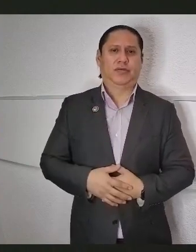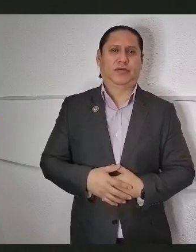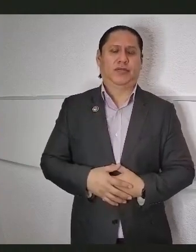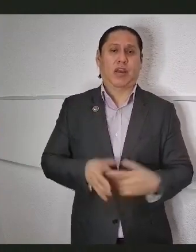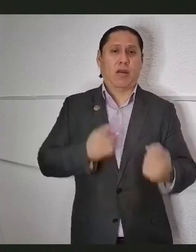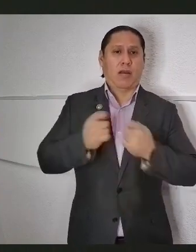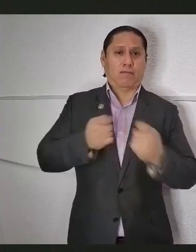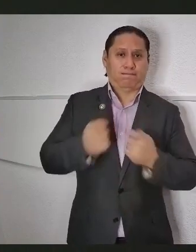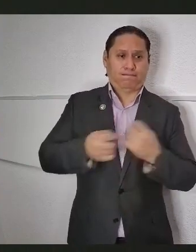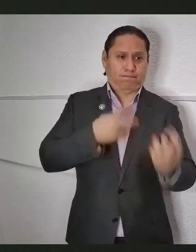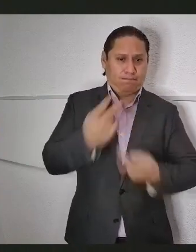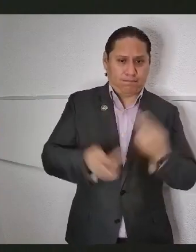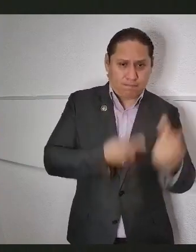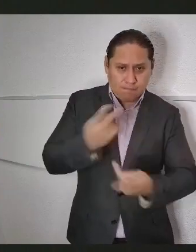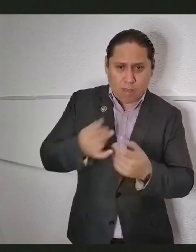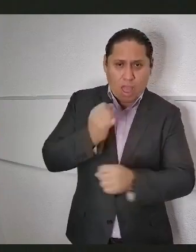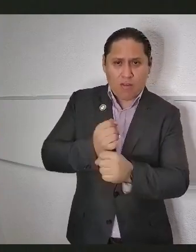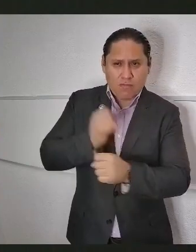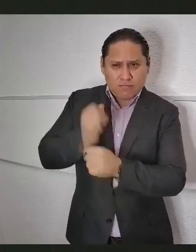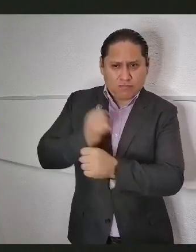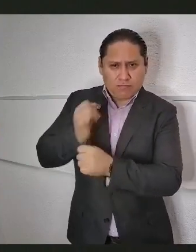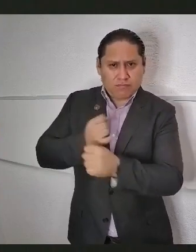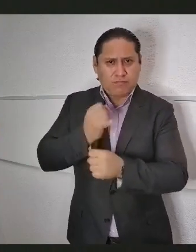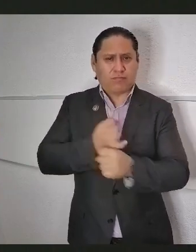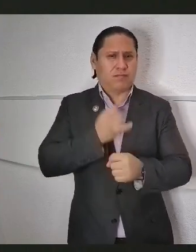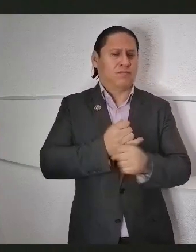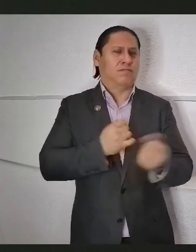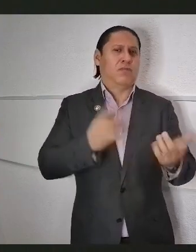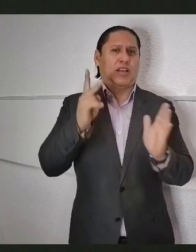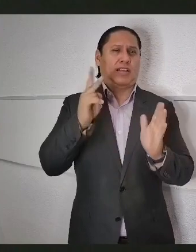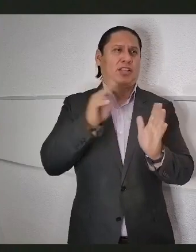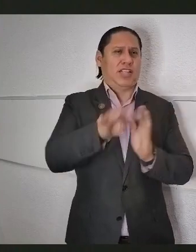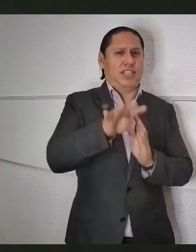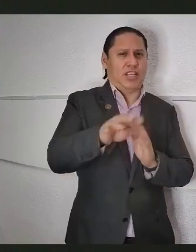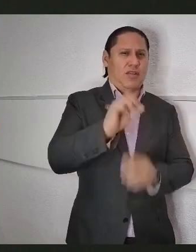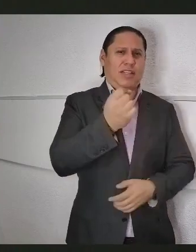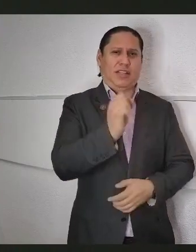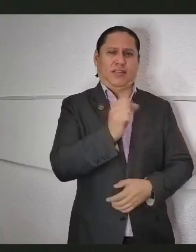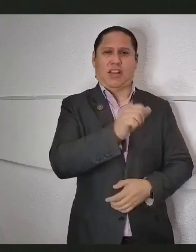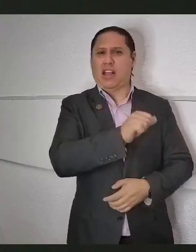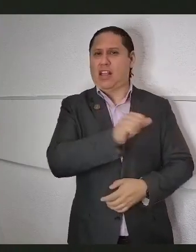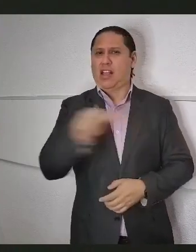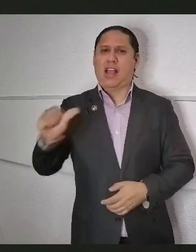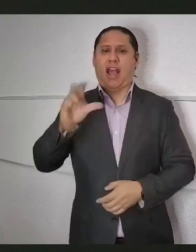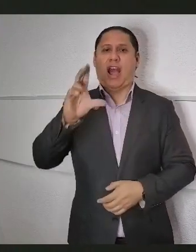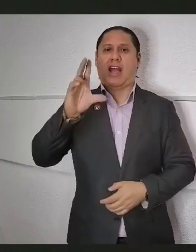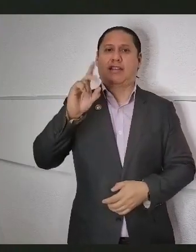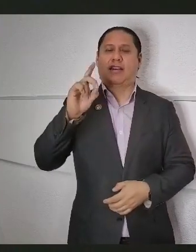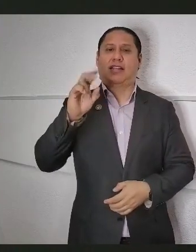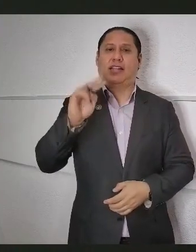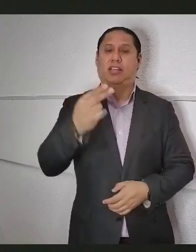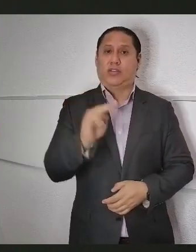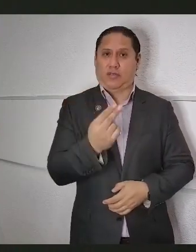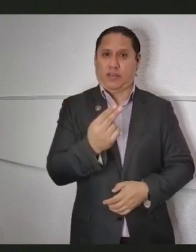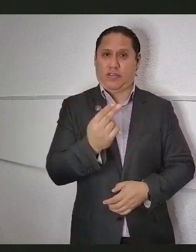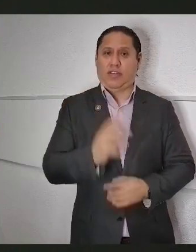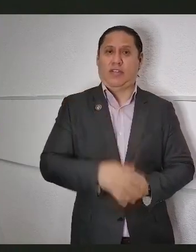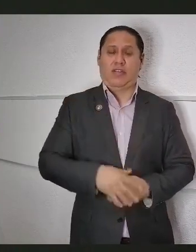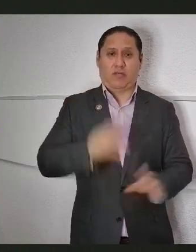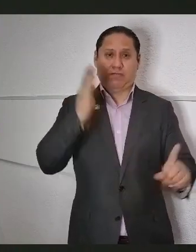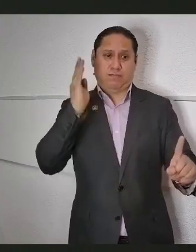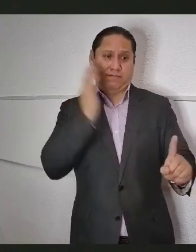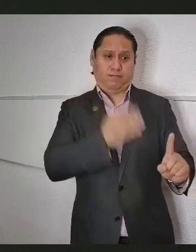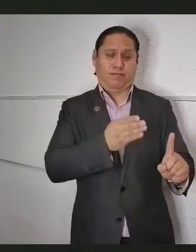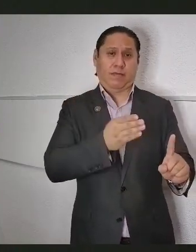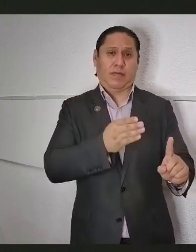operativo levantamiento de información se llevó a cabo del 19 de septiembre al 30 de noviembre, con el objetivo